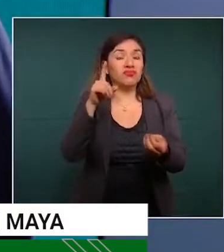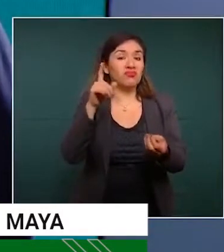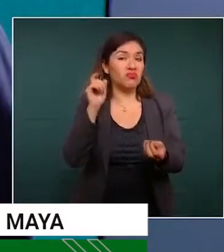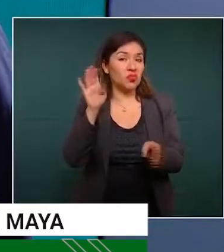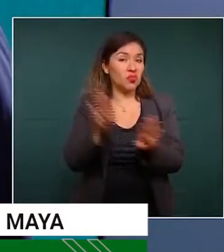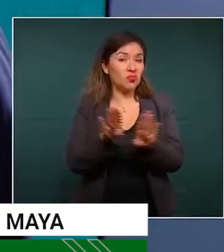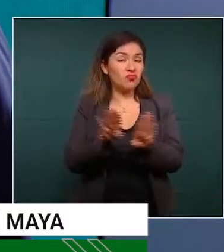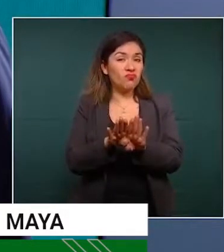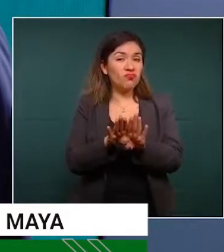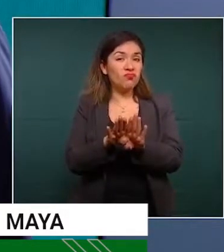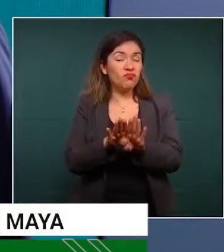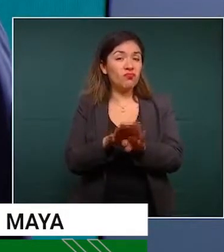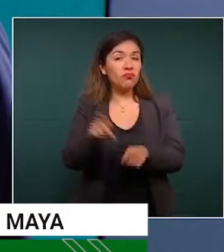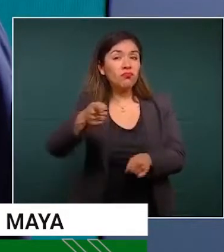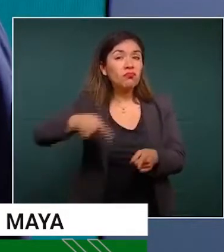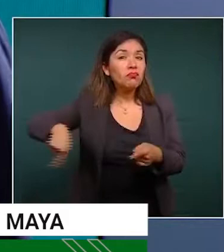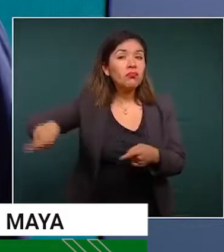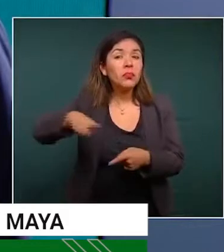podrían